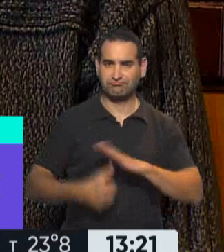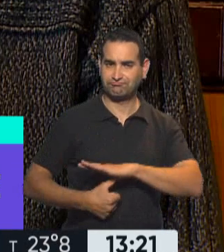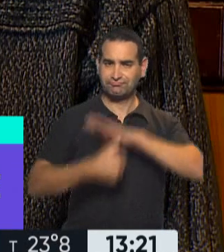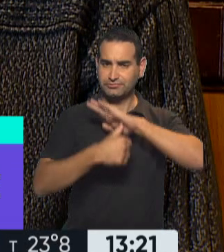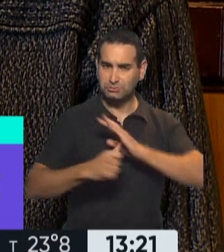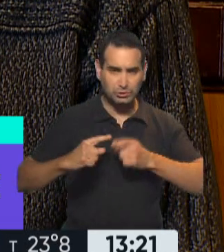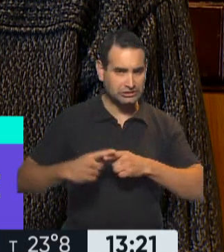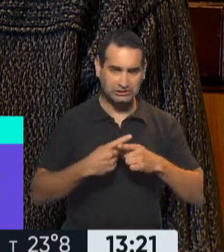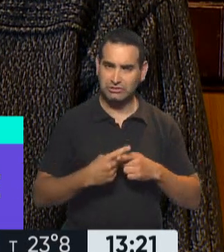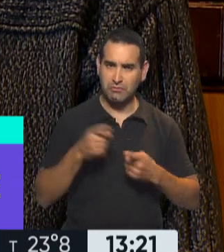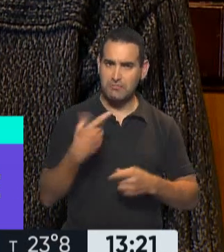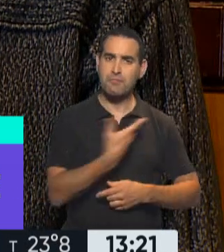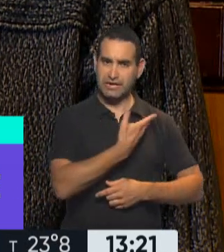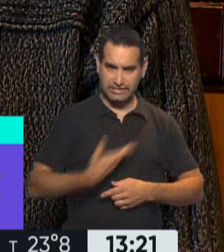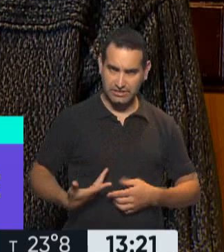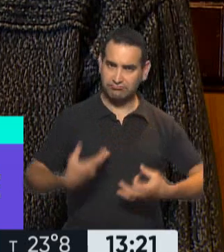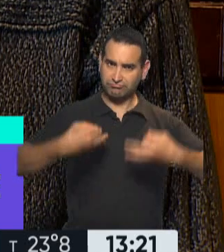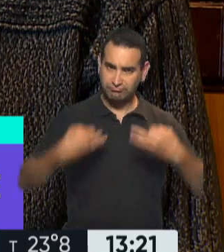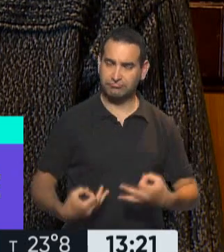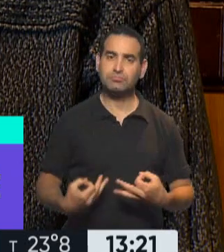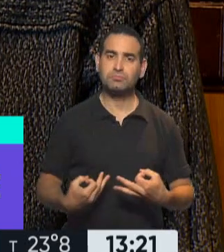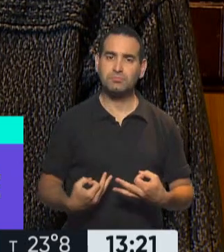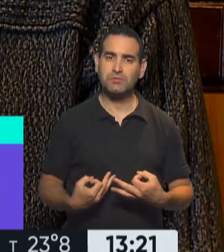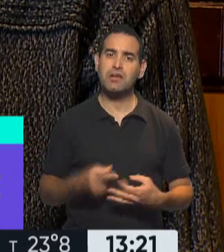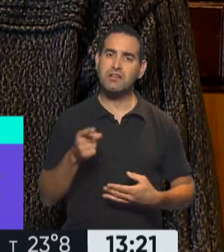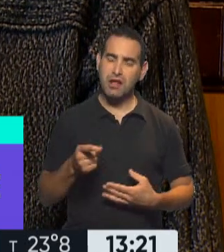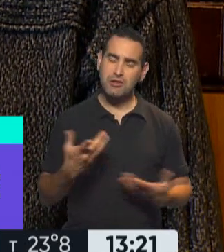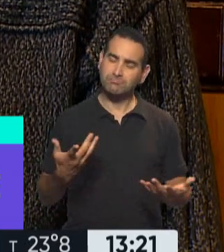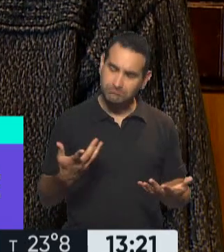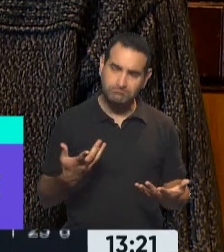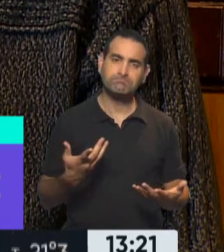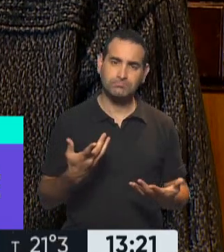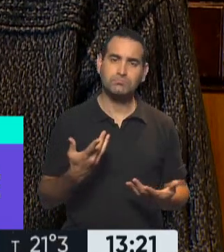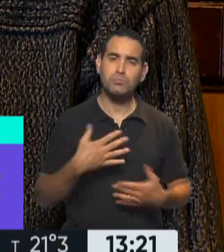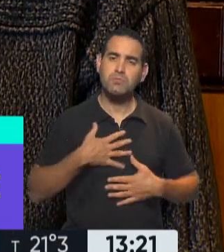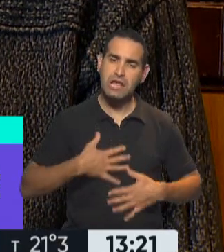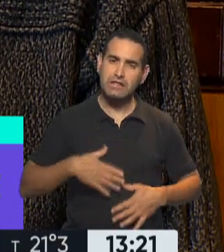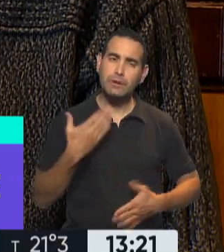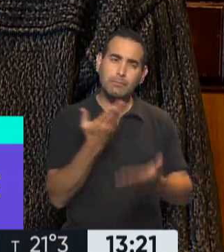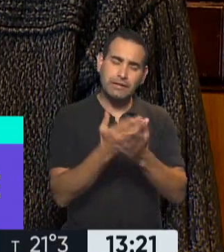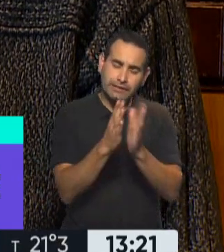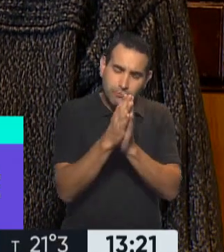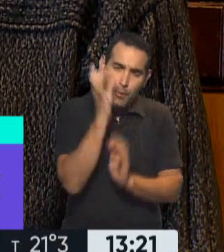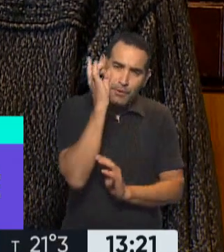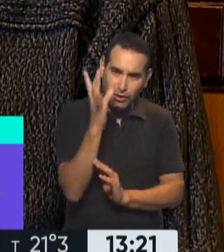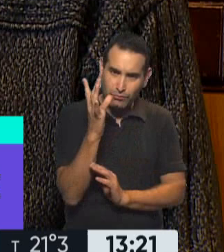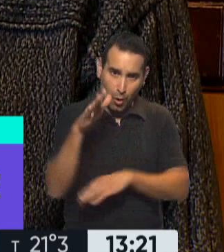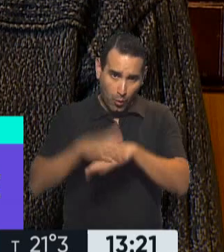político, como un presidente que ha tenido la hidalguía de pedir disculpas de una vergüenza ajena,